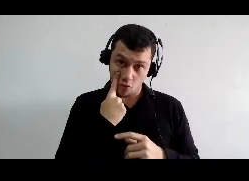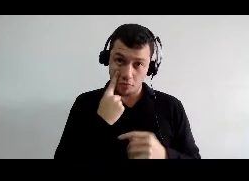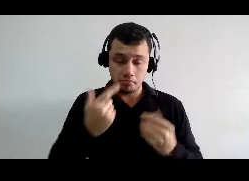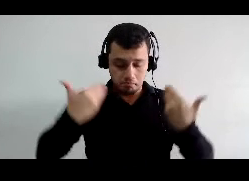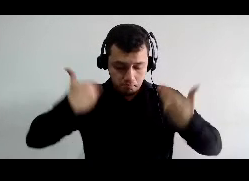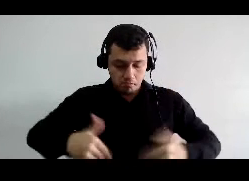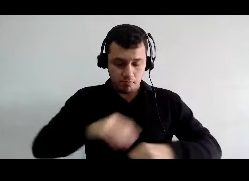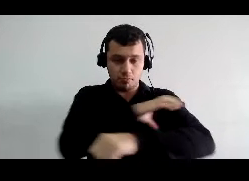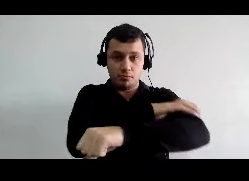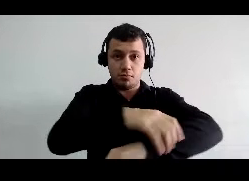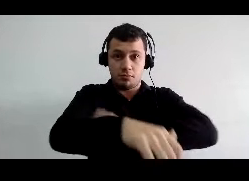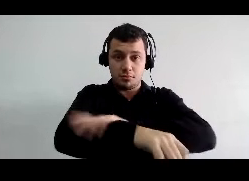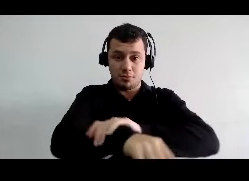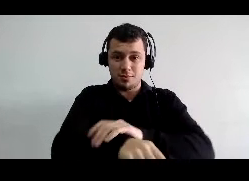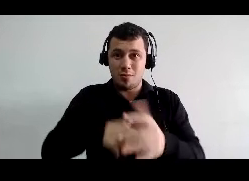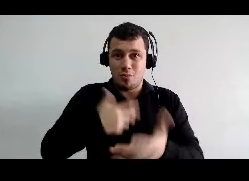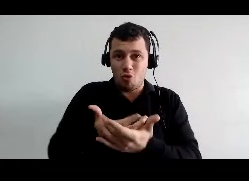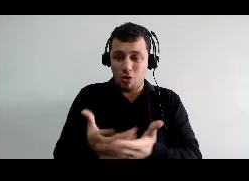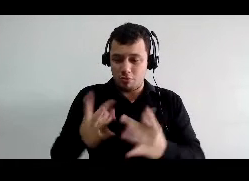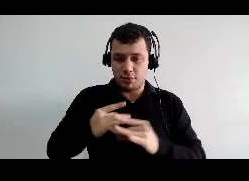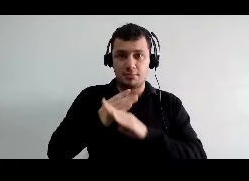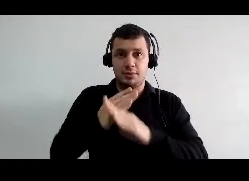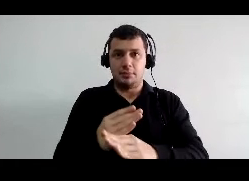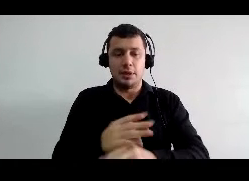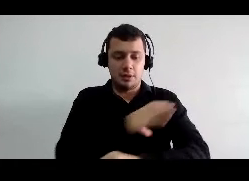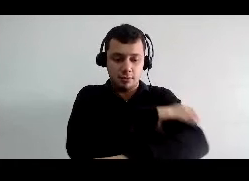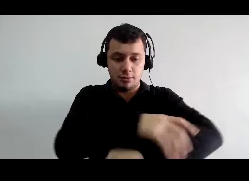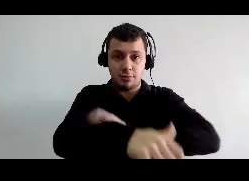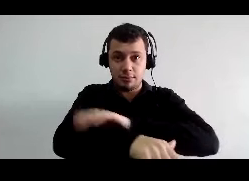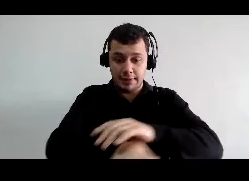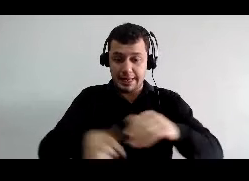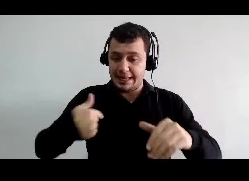antifluidas. Si yo atiendo a un paciente que es positivo inmediatamente para COVID